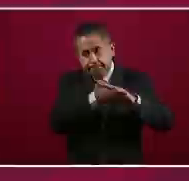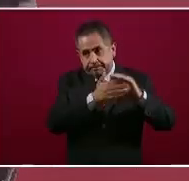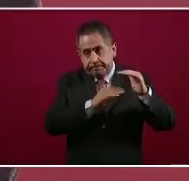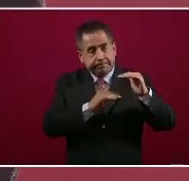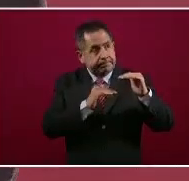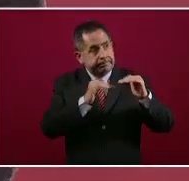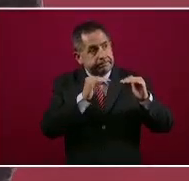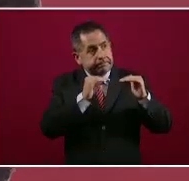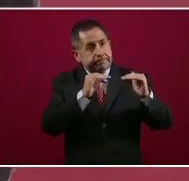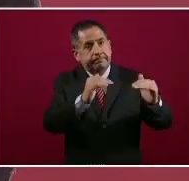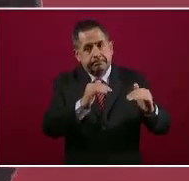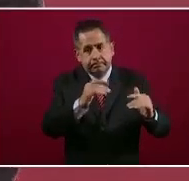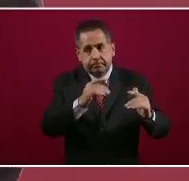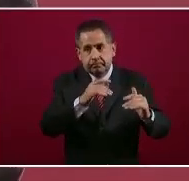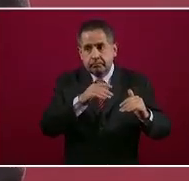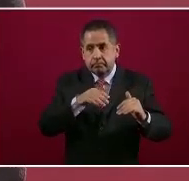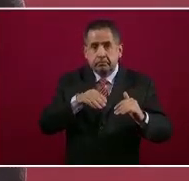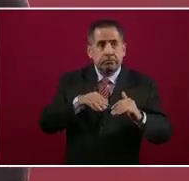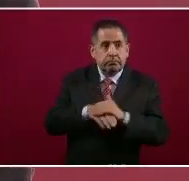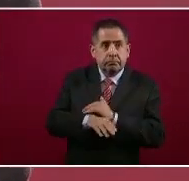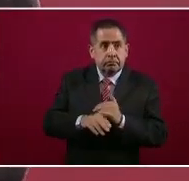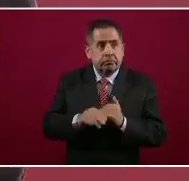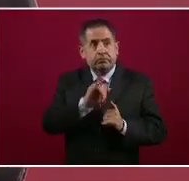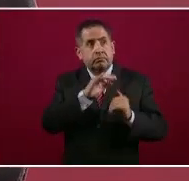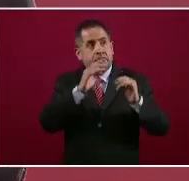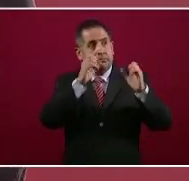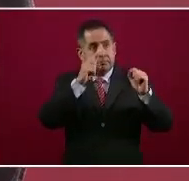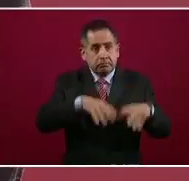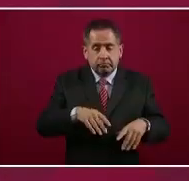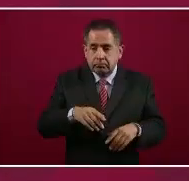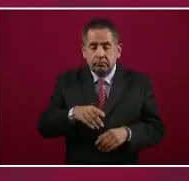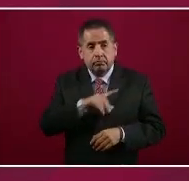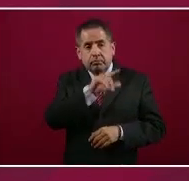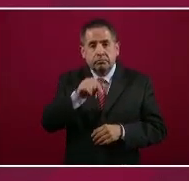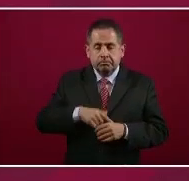para poder entrar porque se nos podría derrumbar